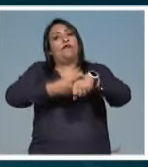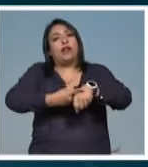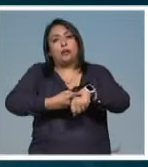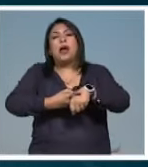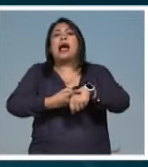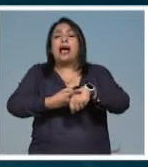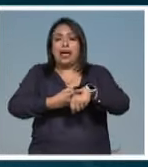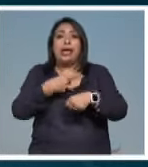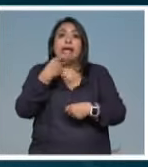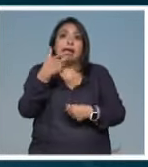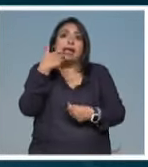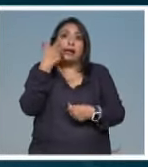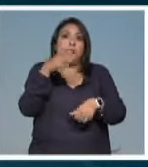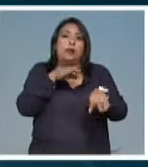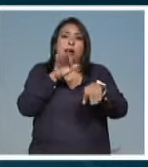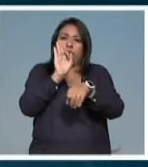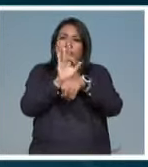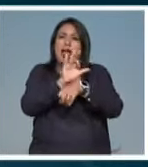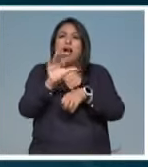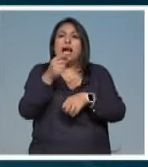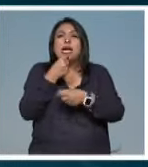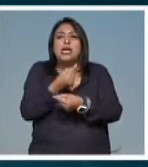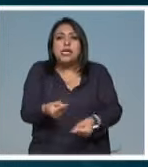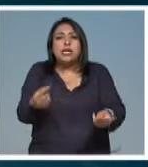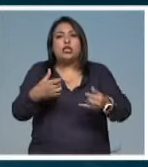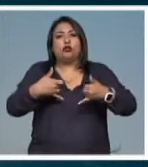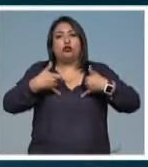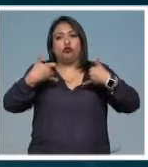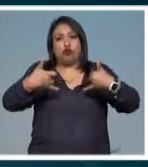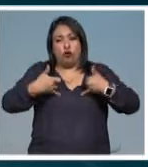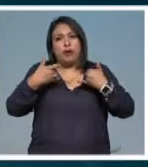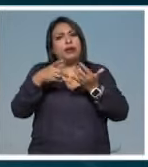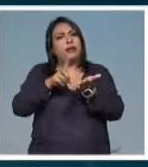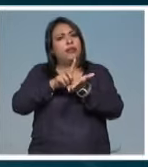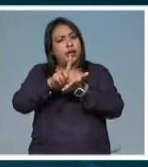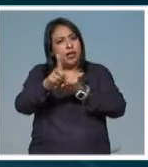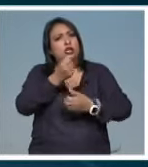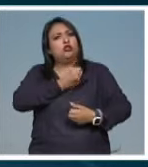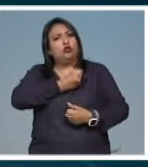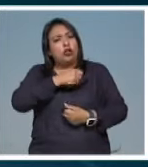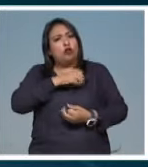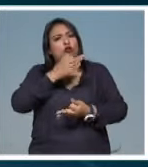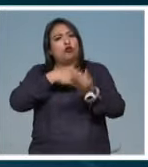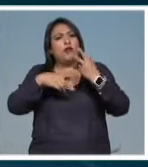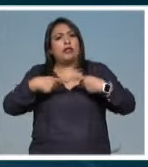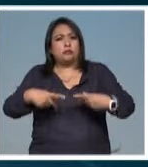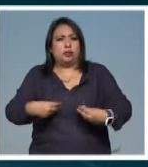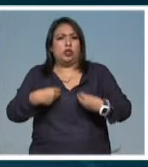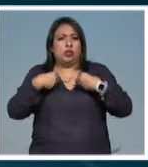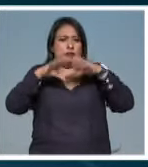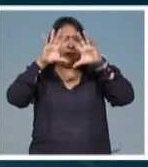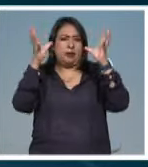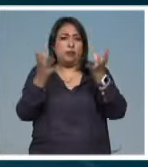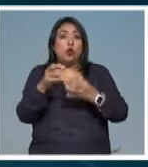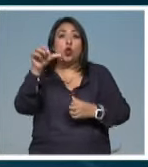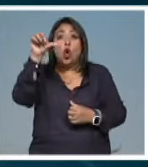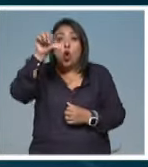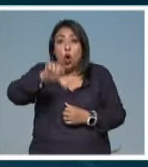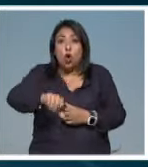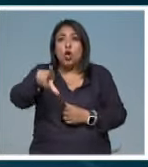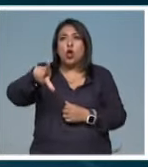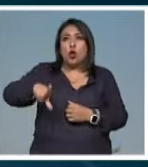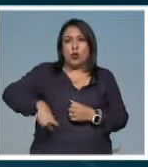ha trabajado esto en favor de la infancia, de la juventud y el derecho a la salud de todos los habitantes de este planeta. Hoy justamente